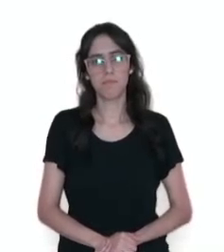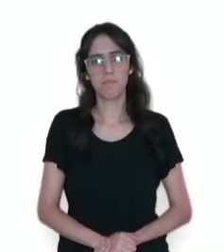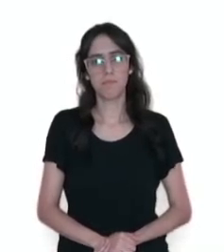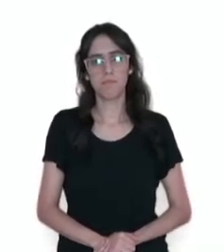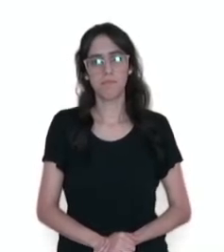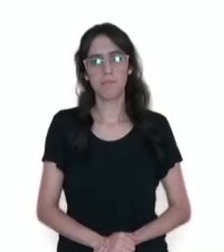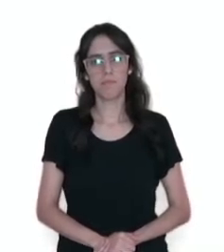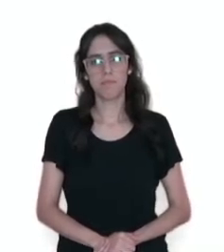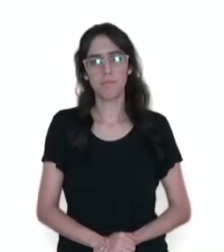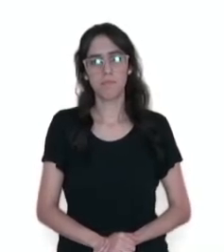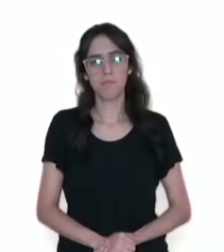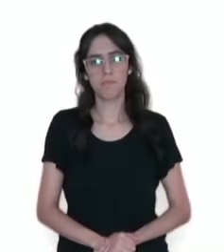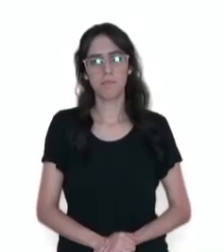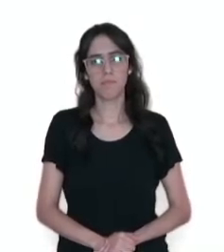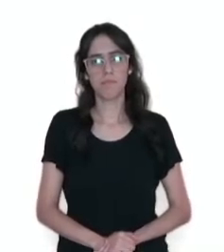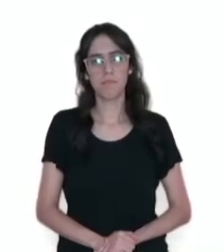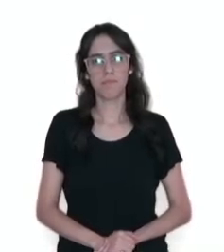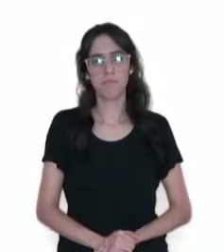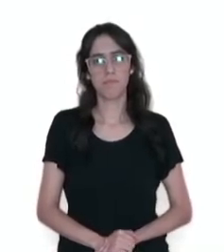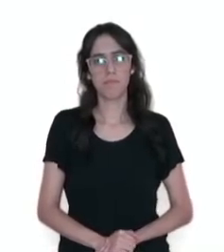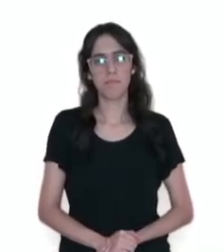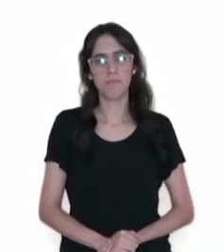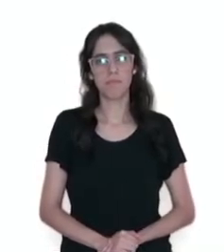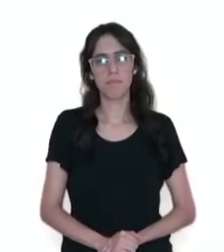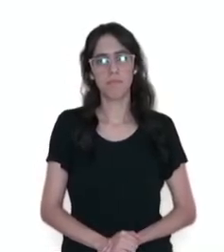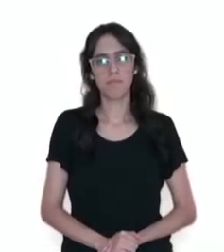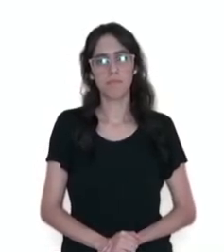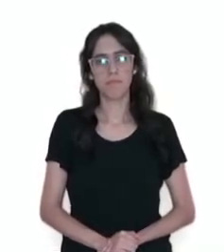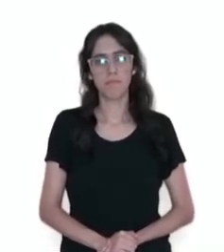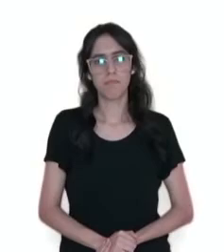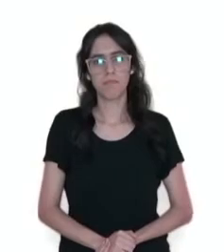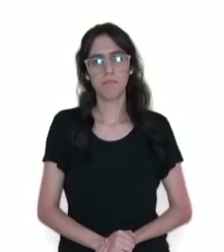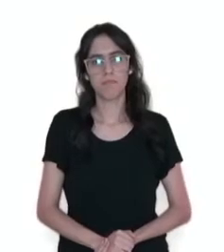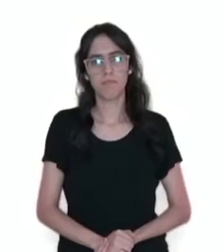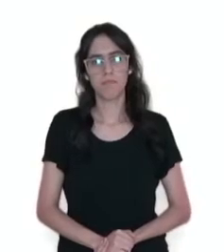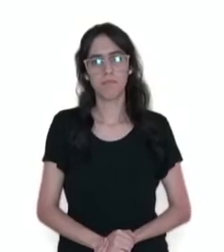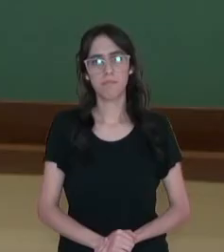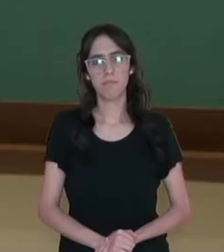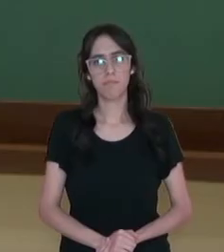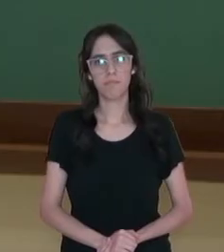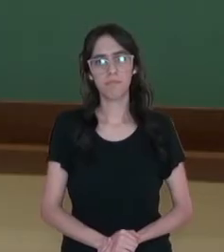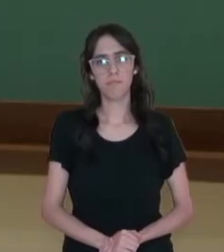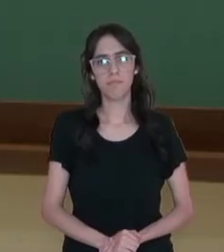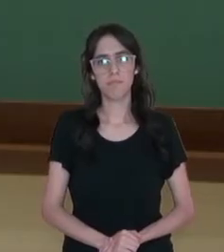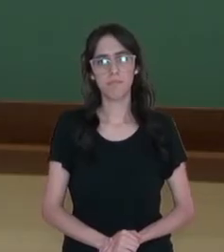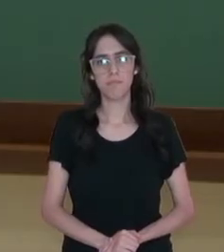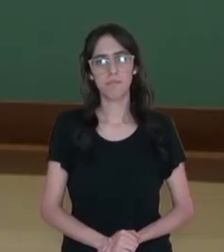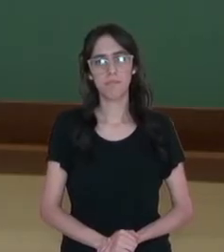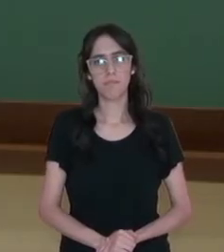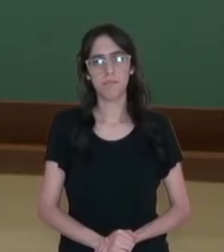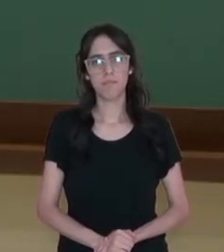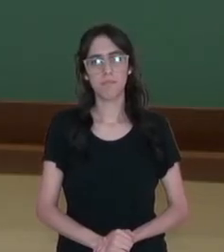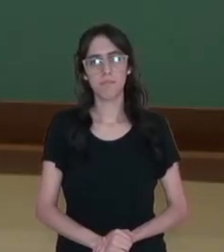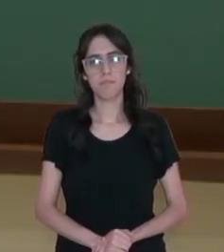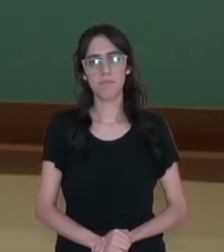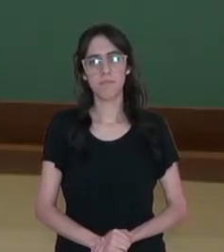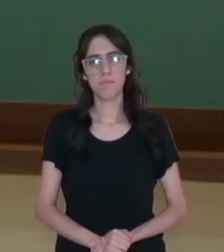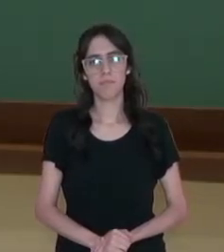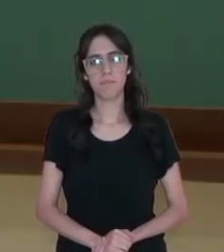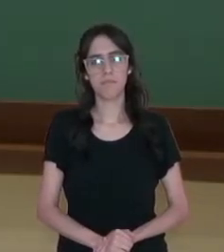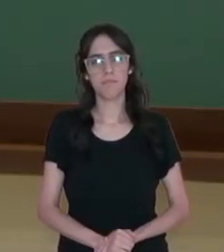la expresión y determina en mayor medida el significado de la